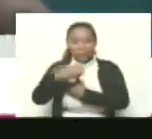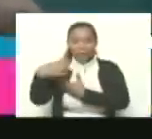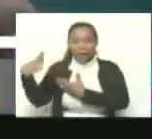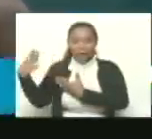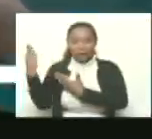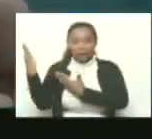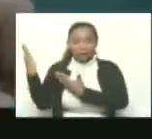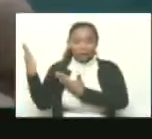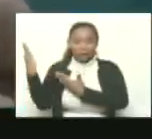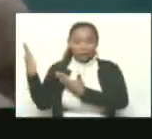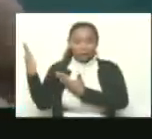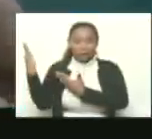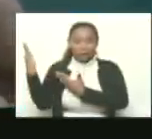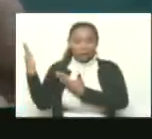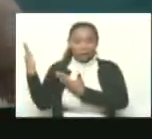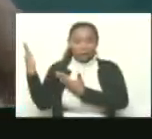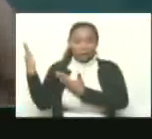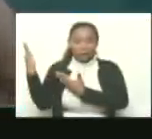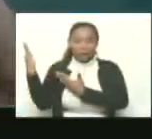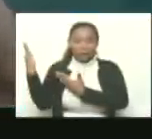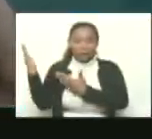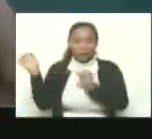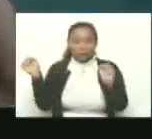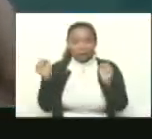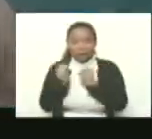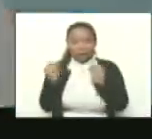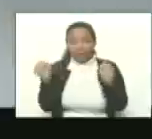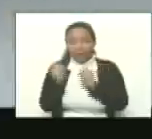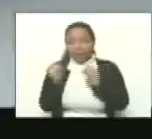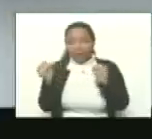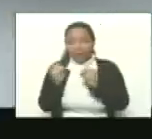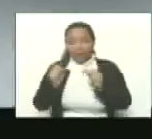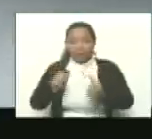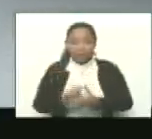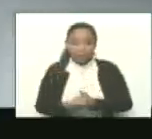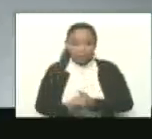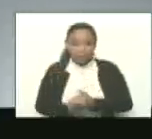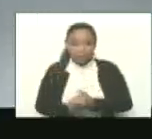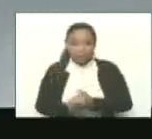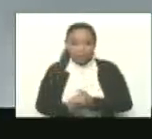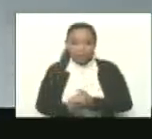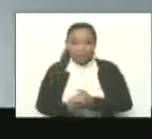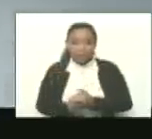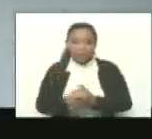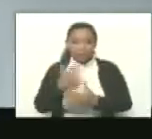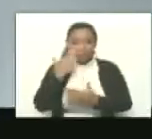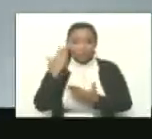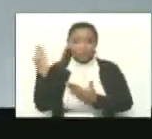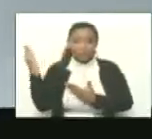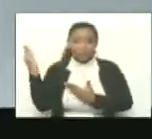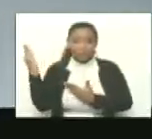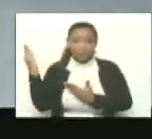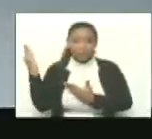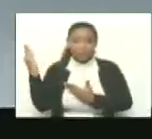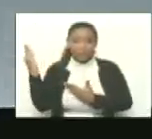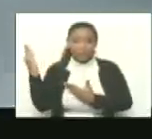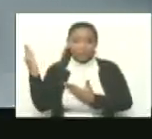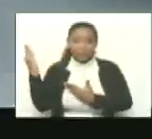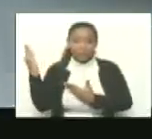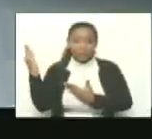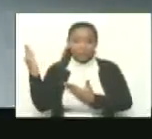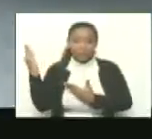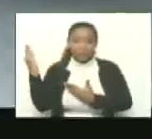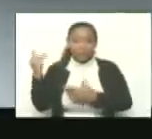nevada. Tremenda nevada, ¿qué te parece, Jason? Espectacular, ¿no? Mérida, vale. Invitar a todo el pueblo que quiera,